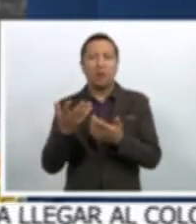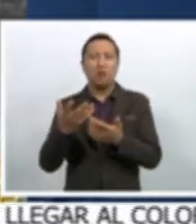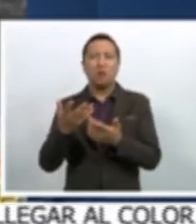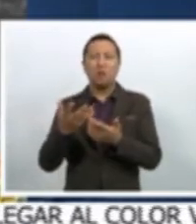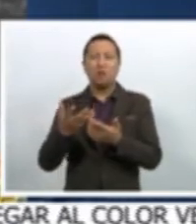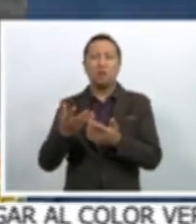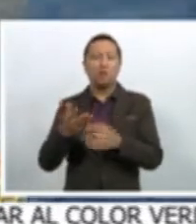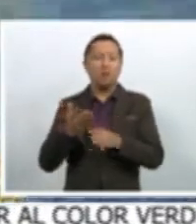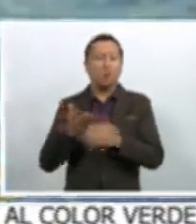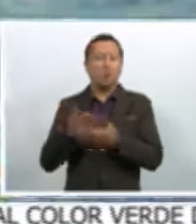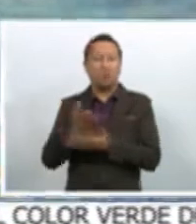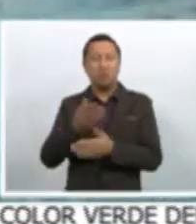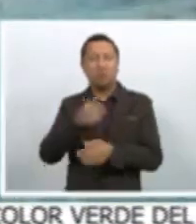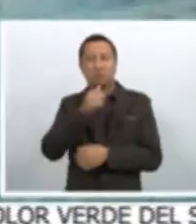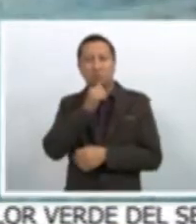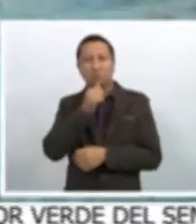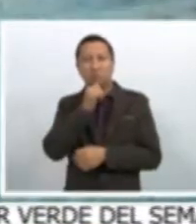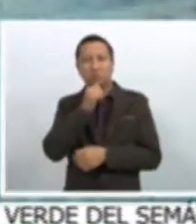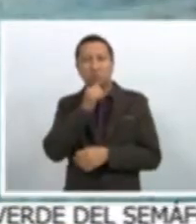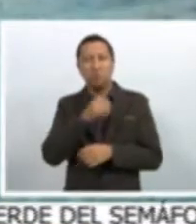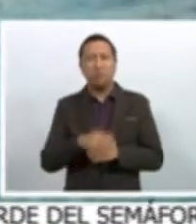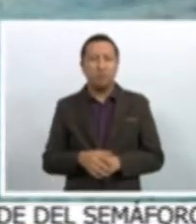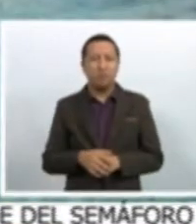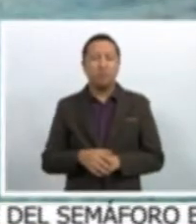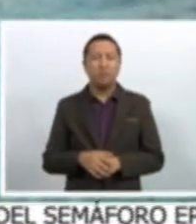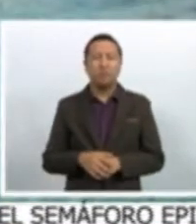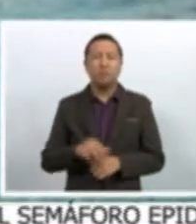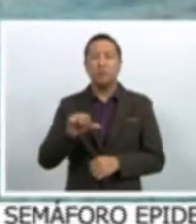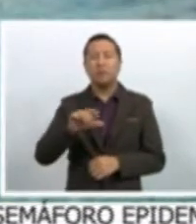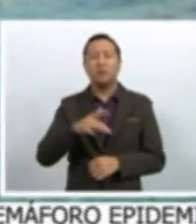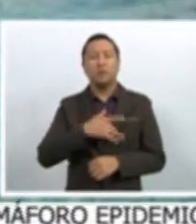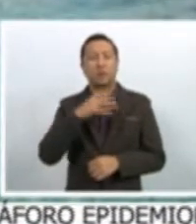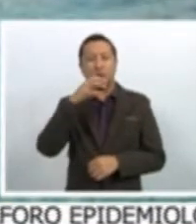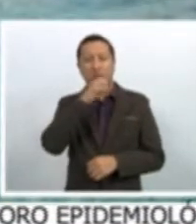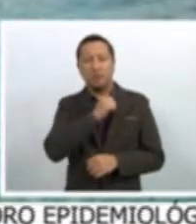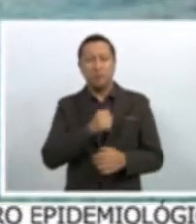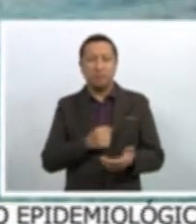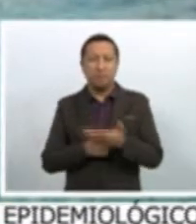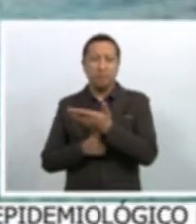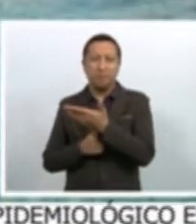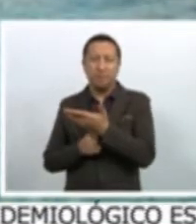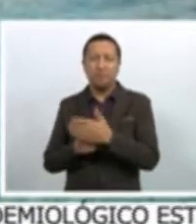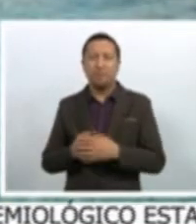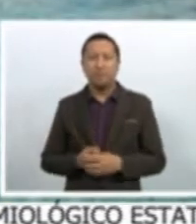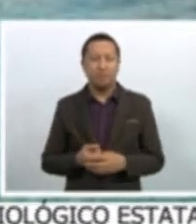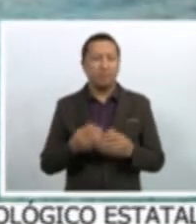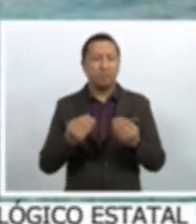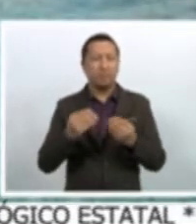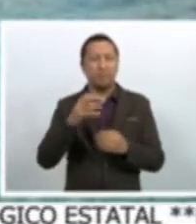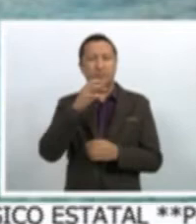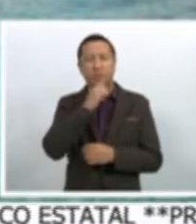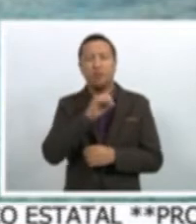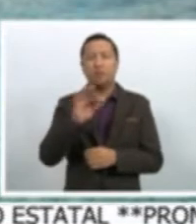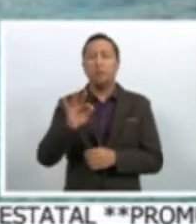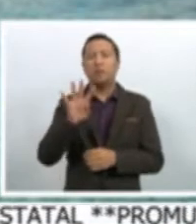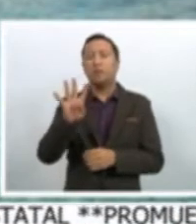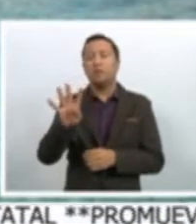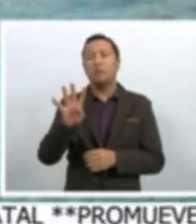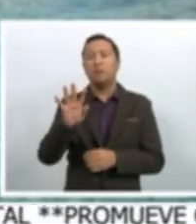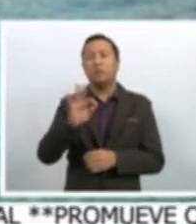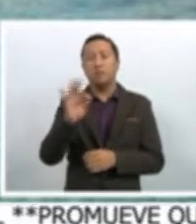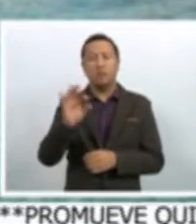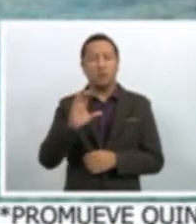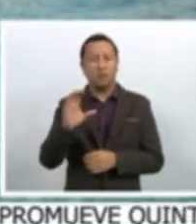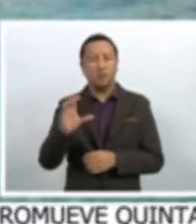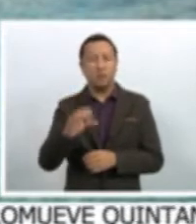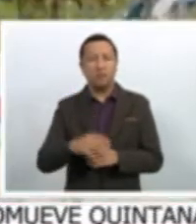de Yucatán. La sensación térmica máxima para este día, como ya le adelantaba, tendremos mucho calor, será de los 40 grados, así que tome